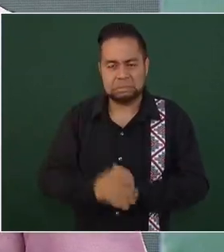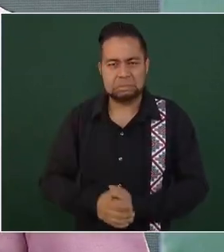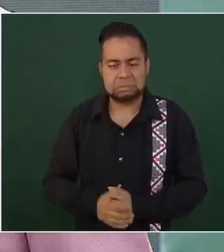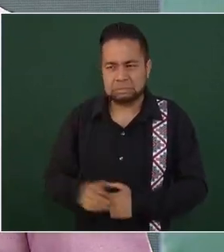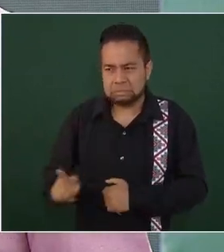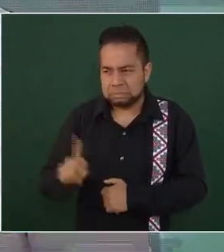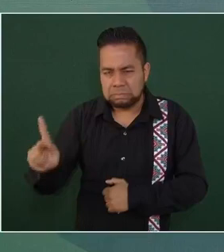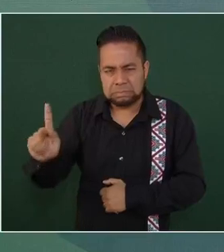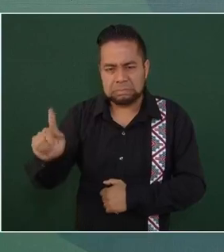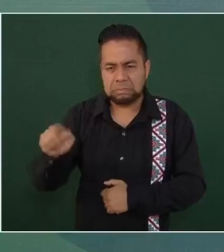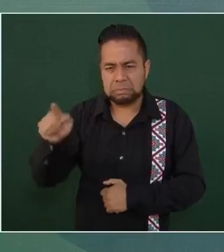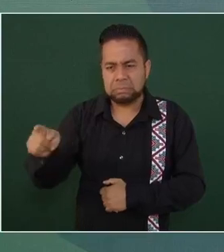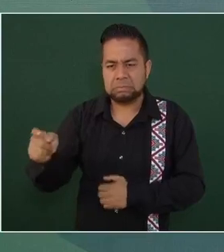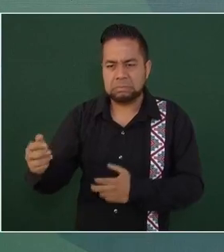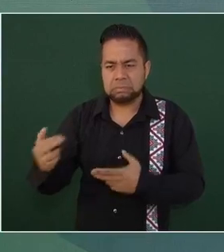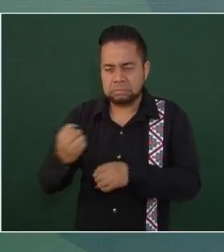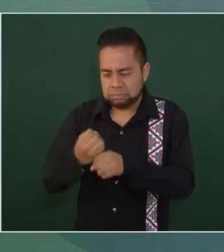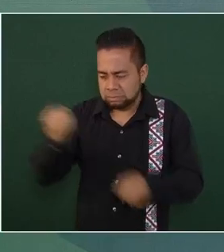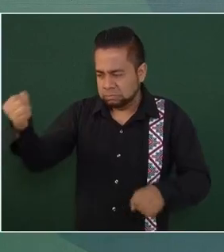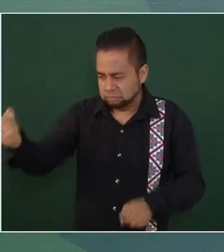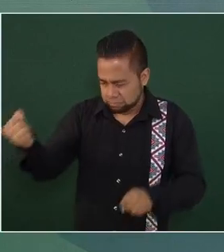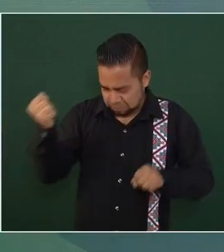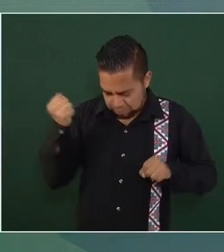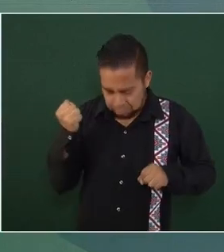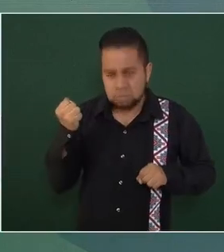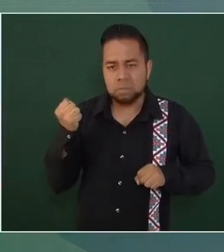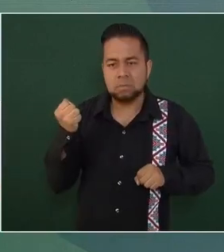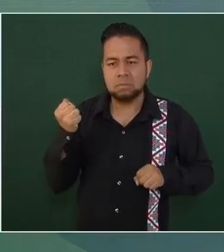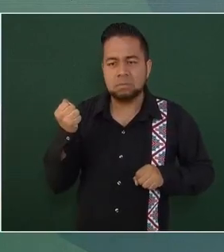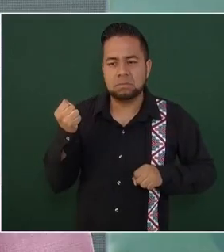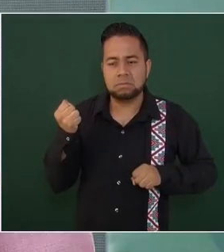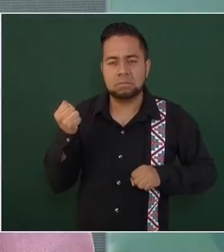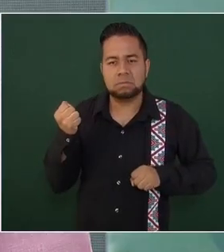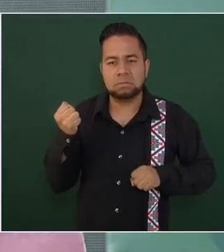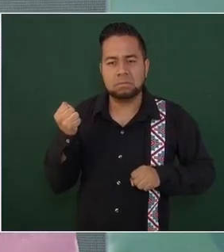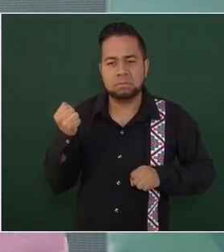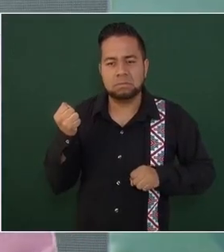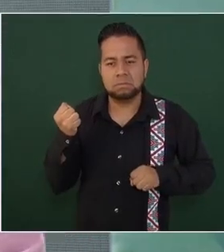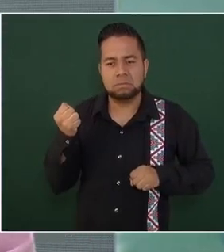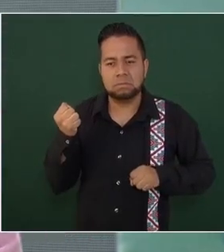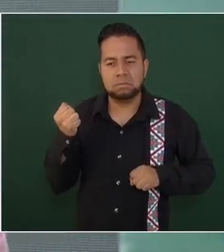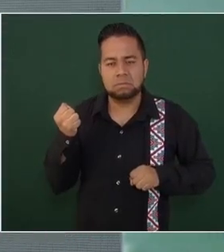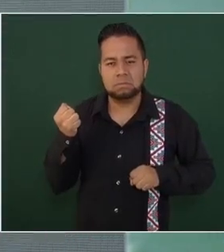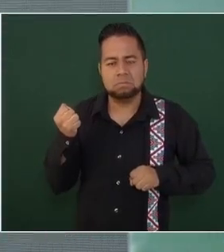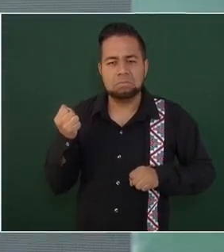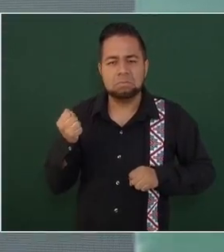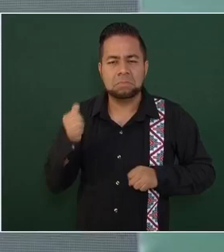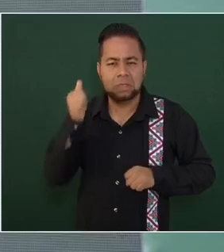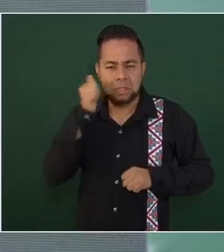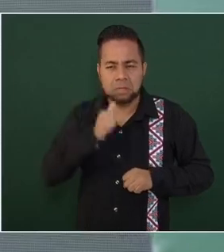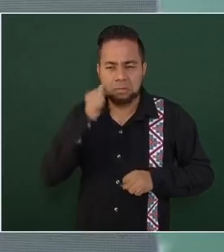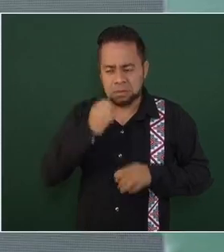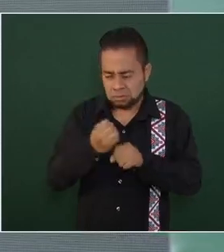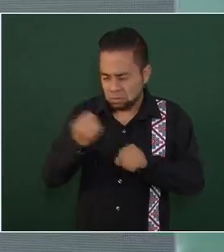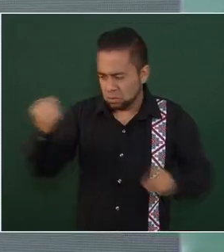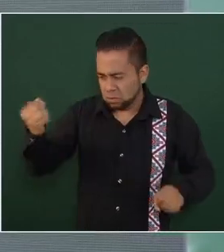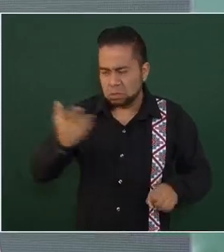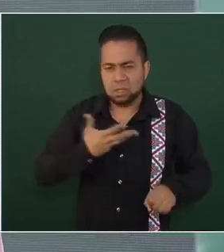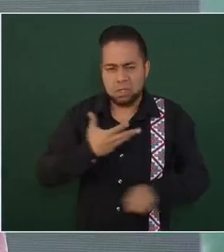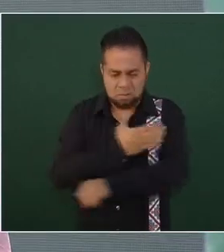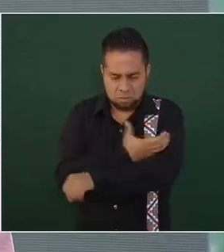pueblos me entregaron un bastón y como siempre los bastones de mando